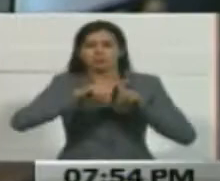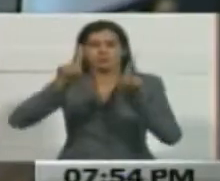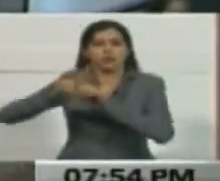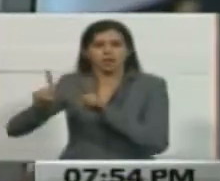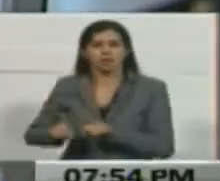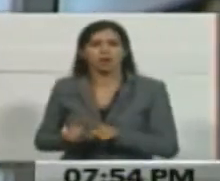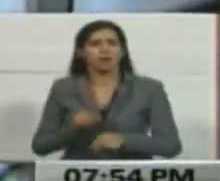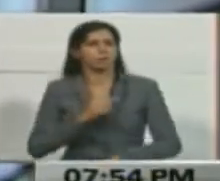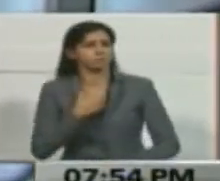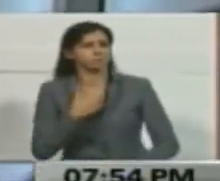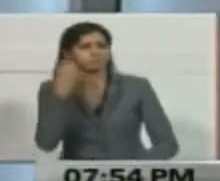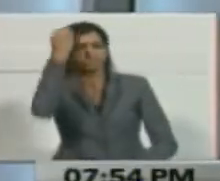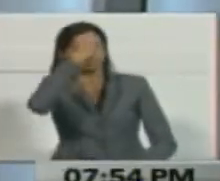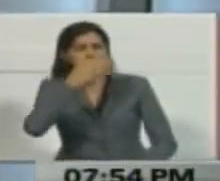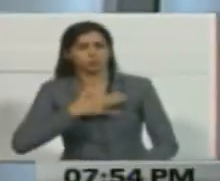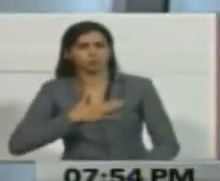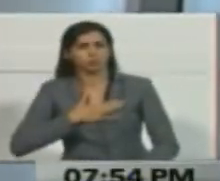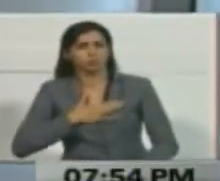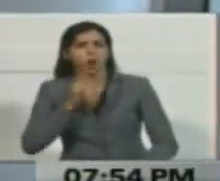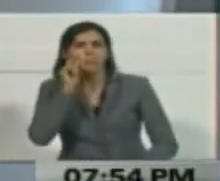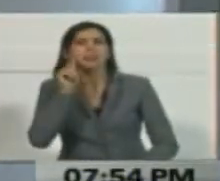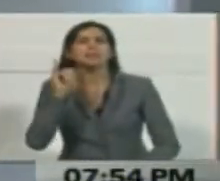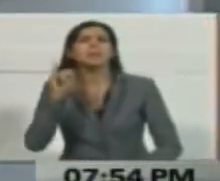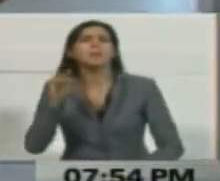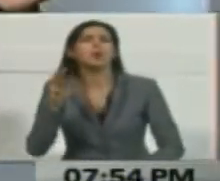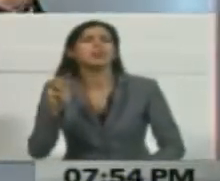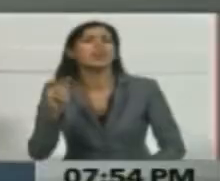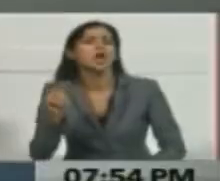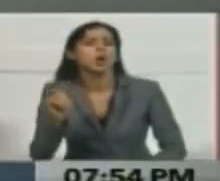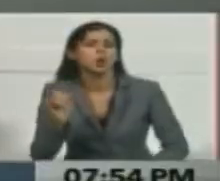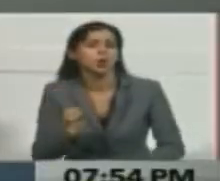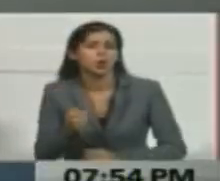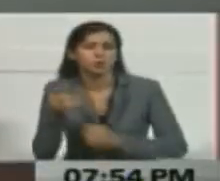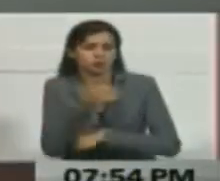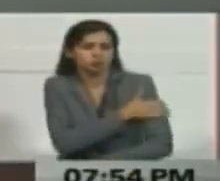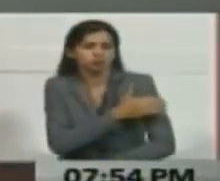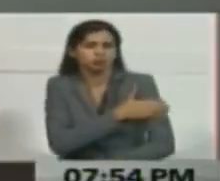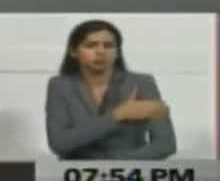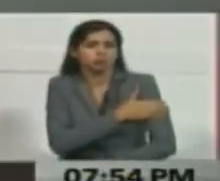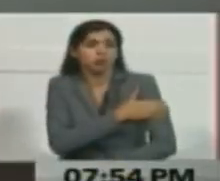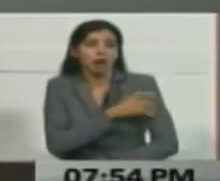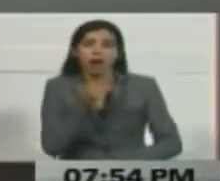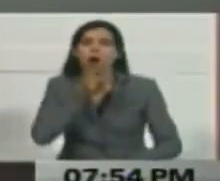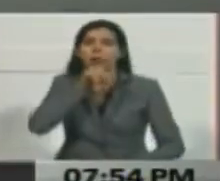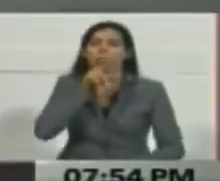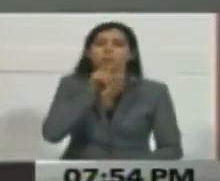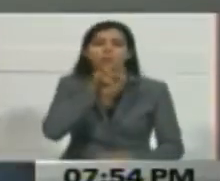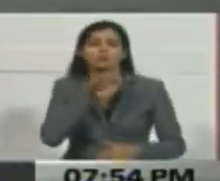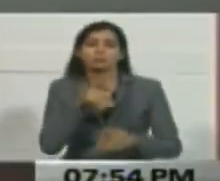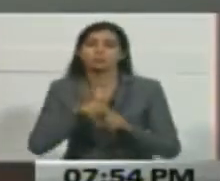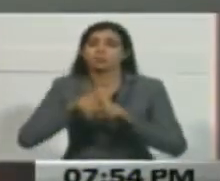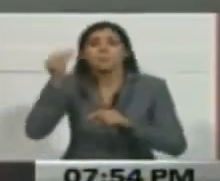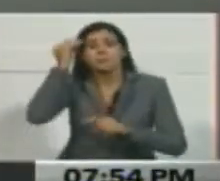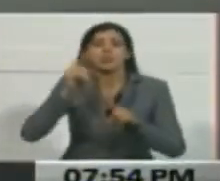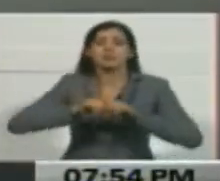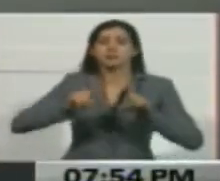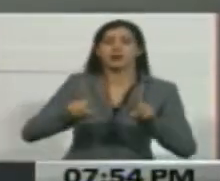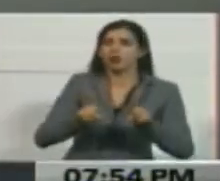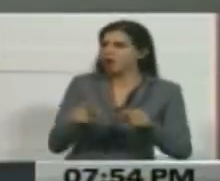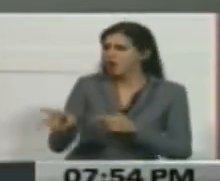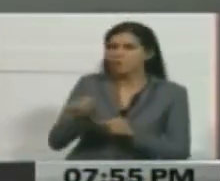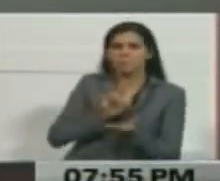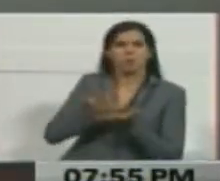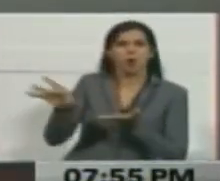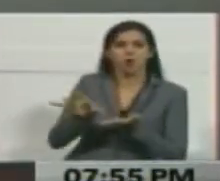y Timoteo Zambrano, que fue sacado de la Cancillería, por así decirle, de la MUD, por pensar diferente o en todo caso defender